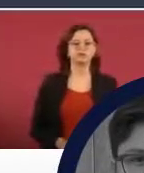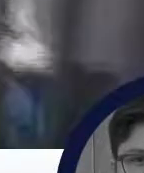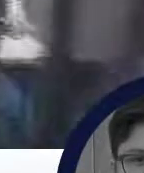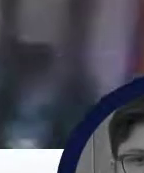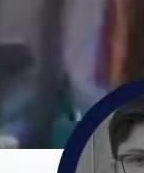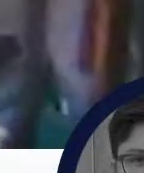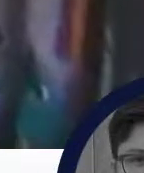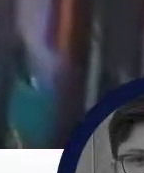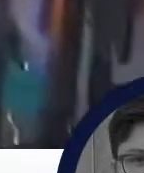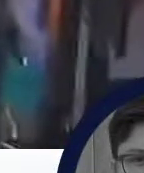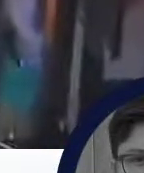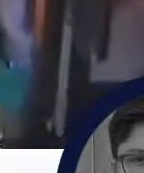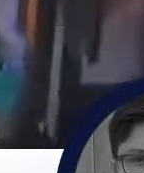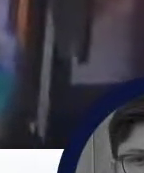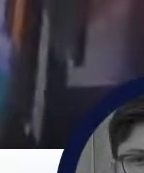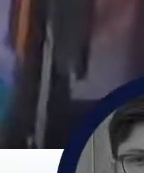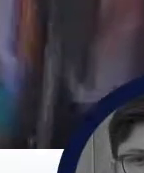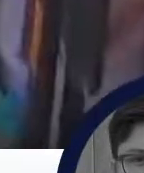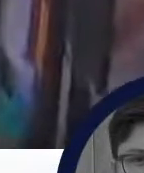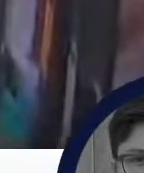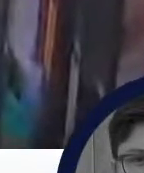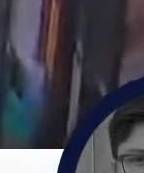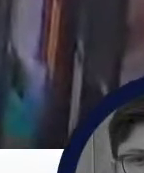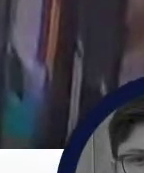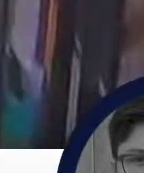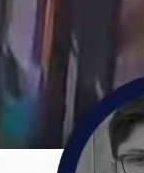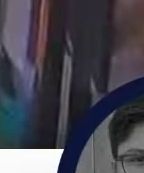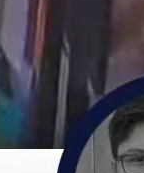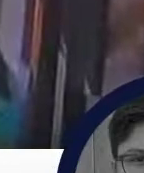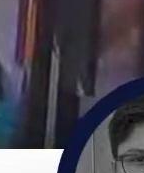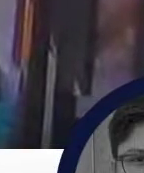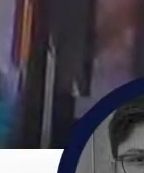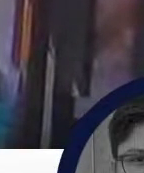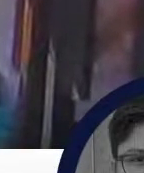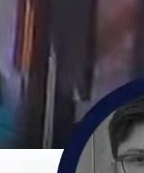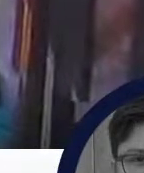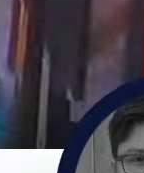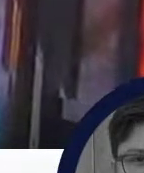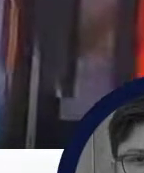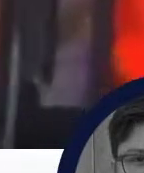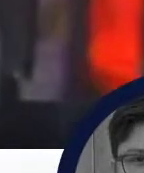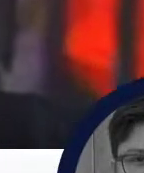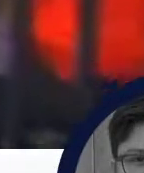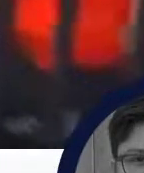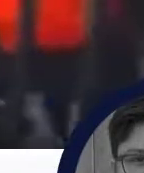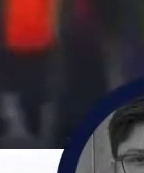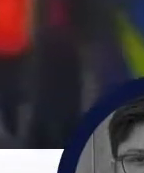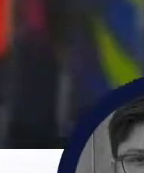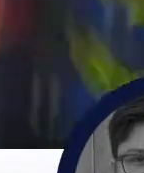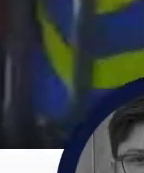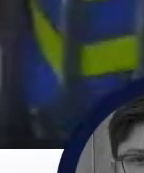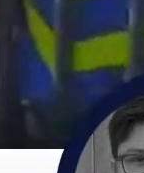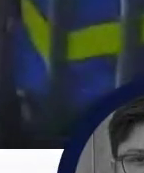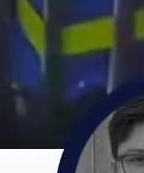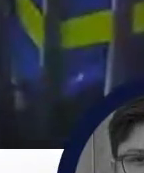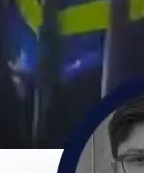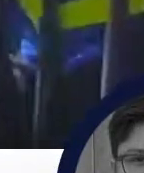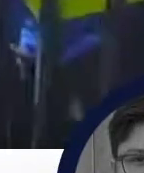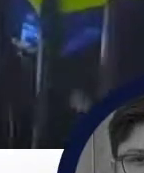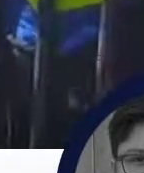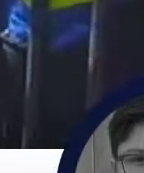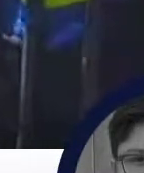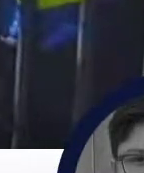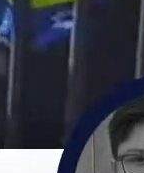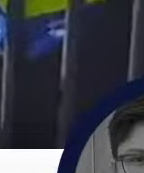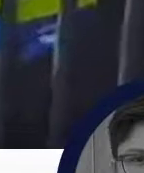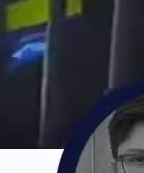país mediático, es el 70% de los opinadores, los columnistas, los comentaristas, que lo desaprueban. Yo